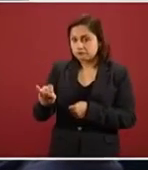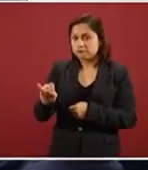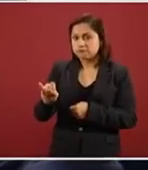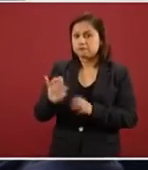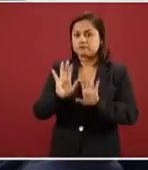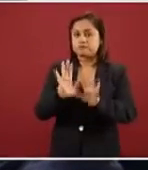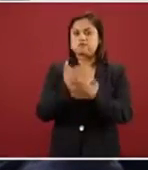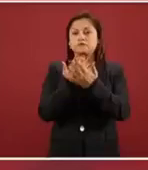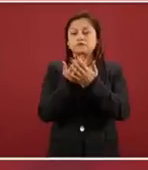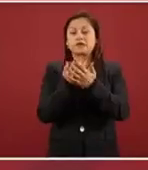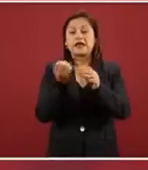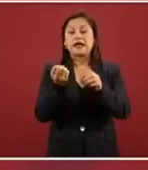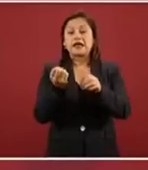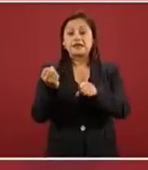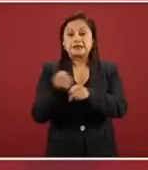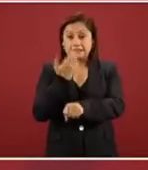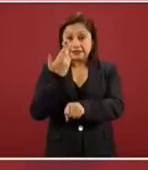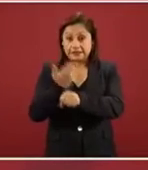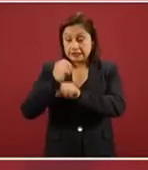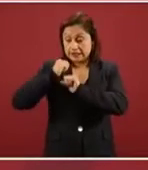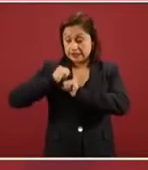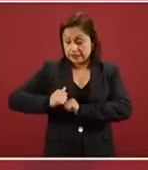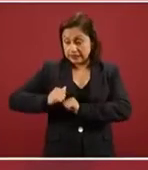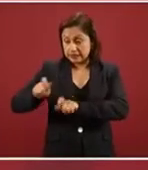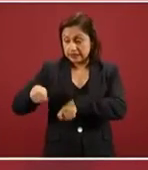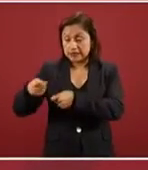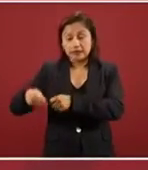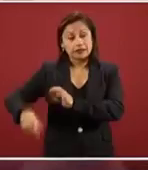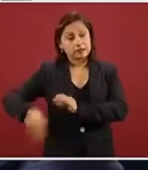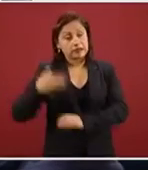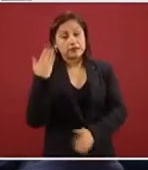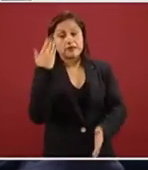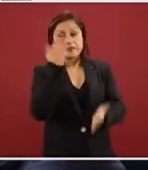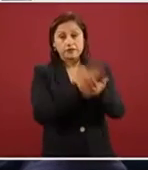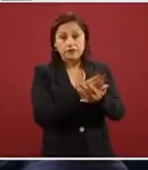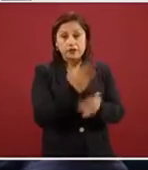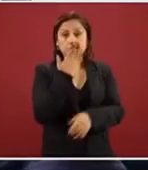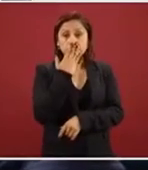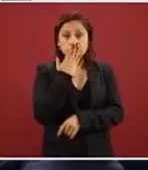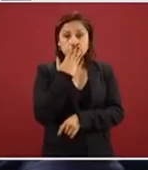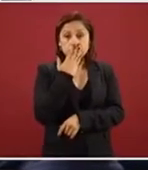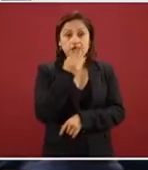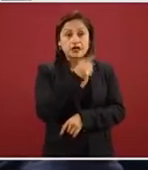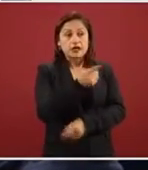los secretarios que fueron a Sonora y